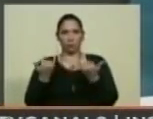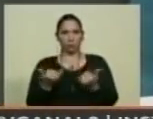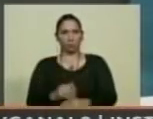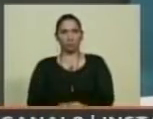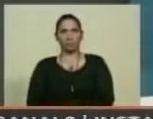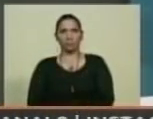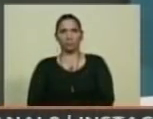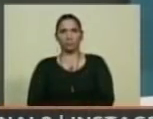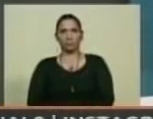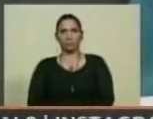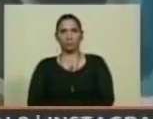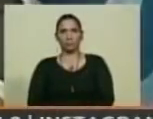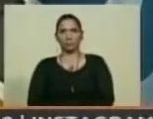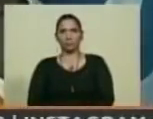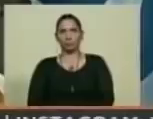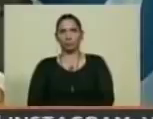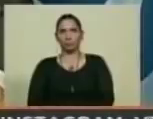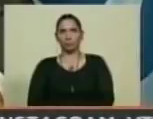Veamos.